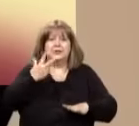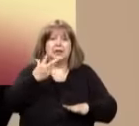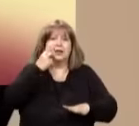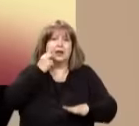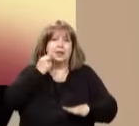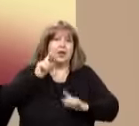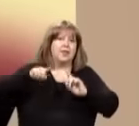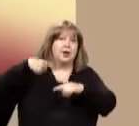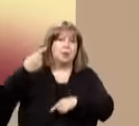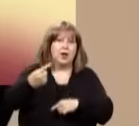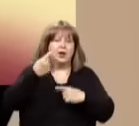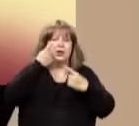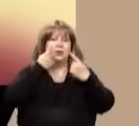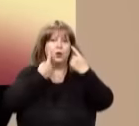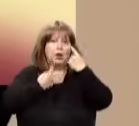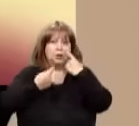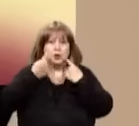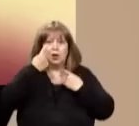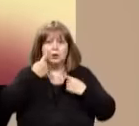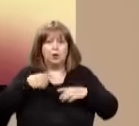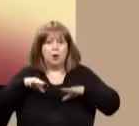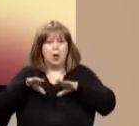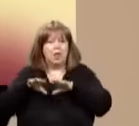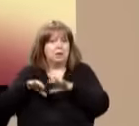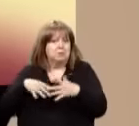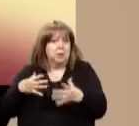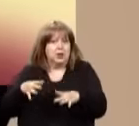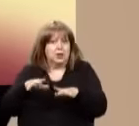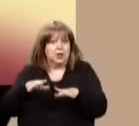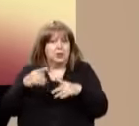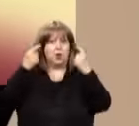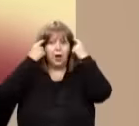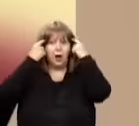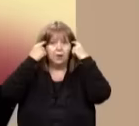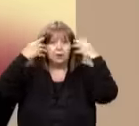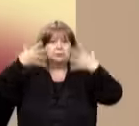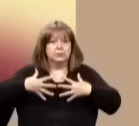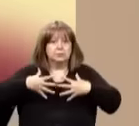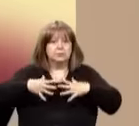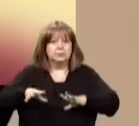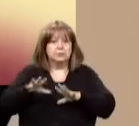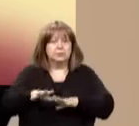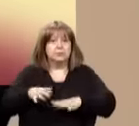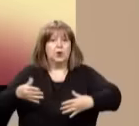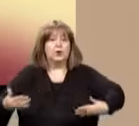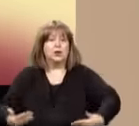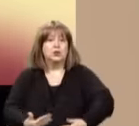lloré porque no reaccionaba, no sé, estaba traumada con su imagen en mi